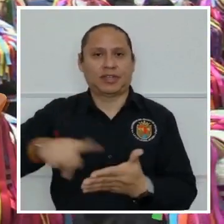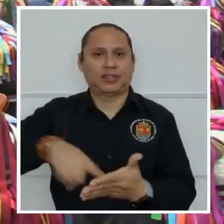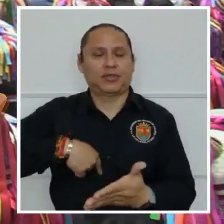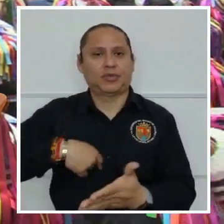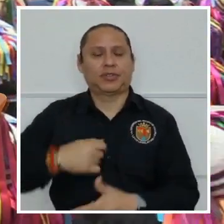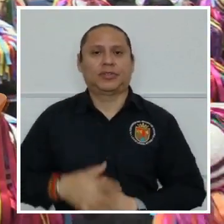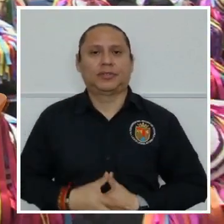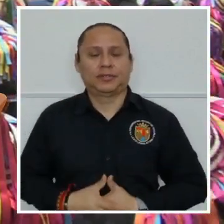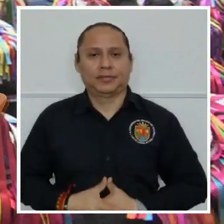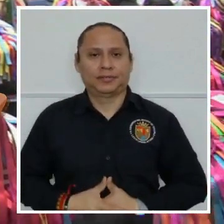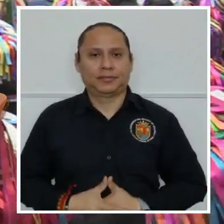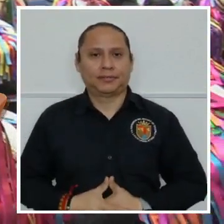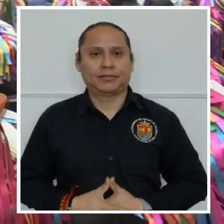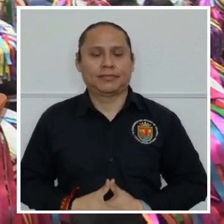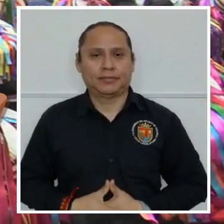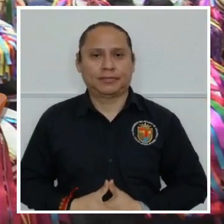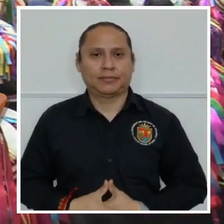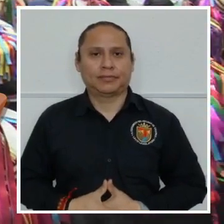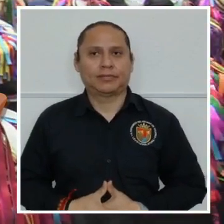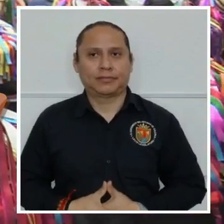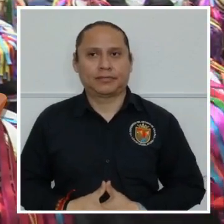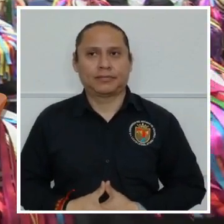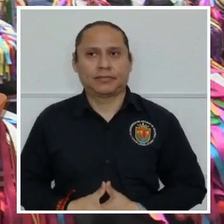diputados emitan su voto.